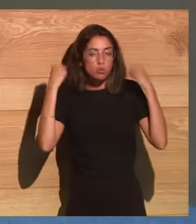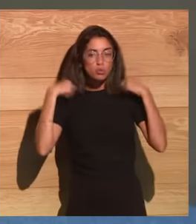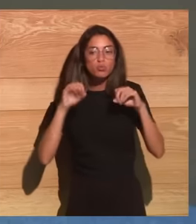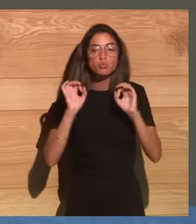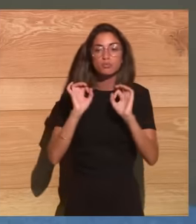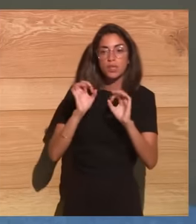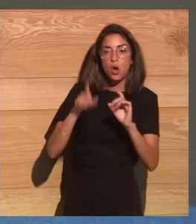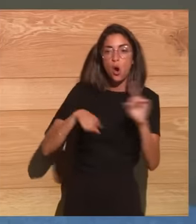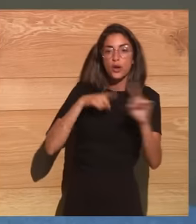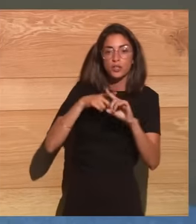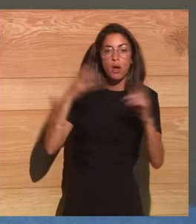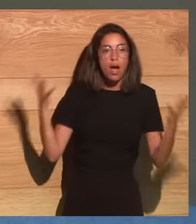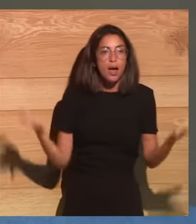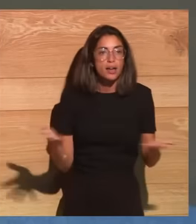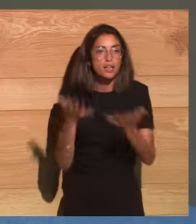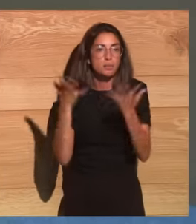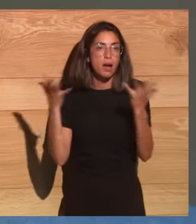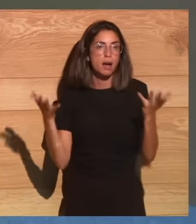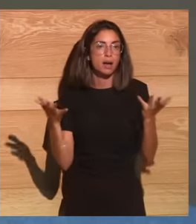animarnos y